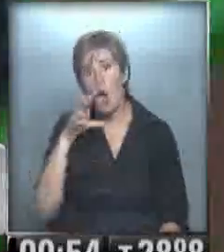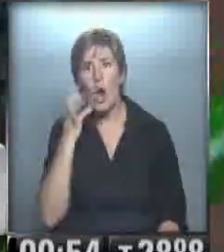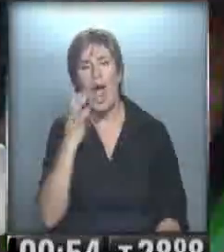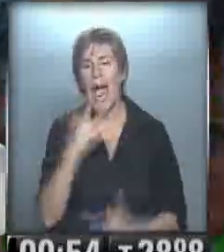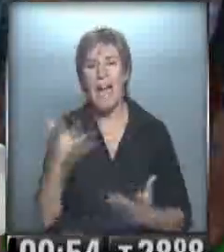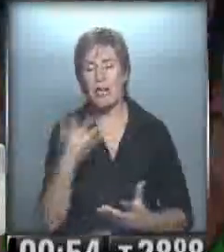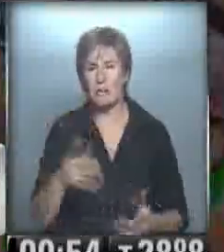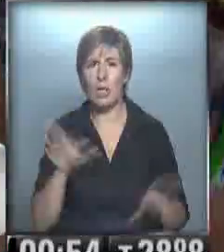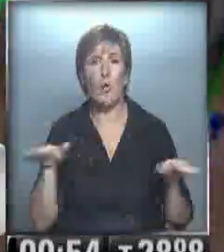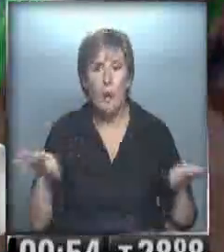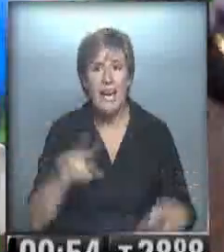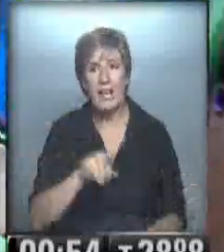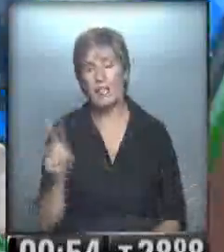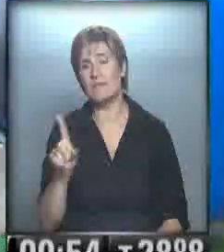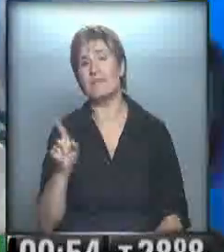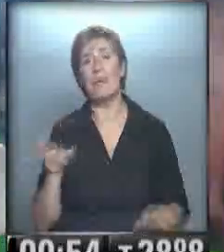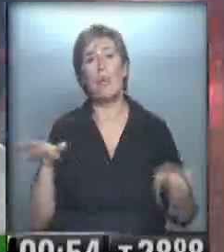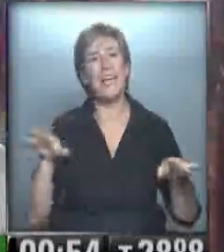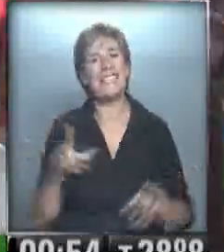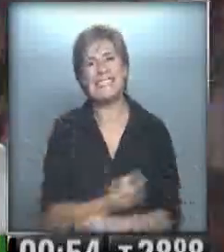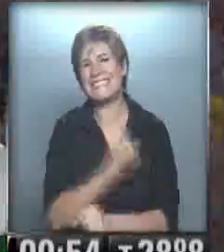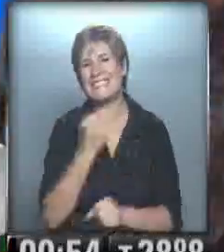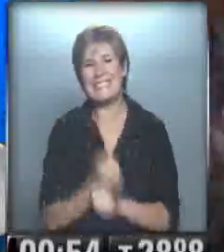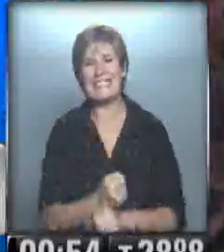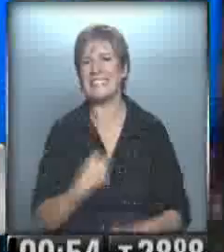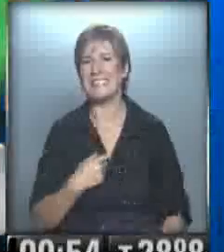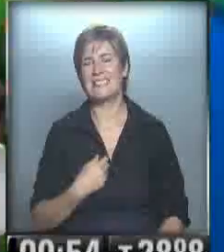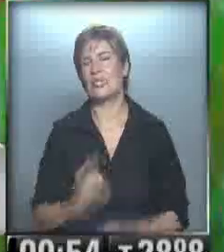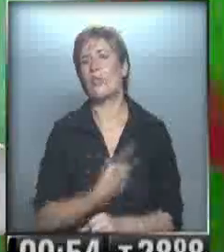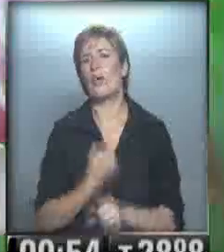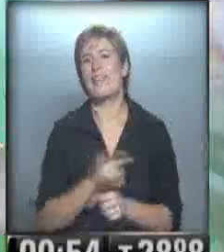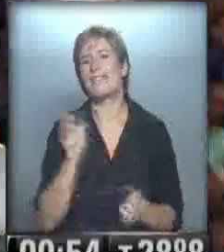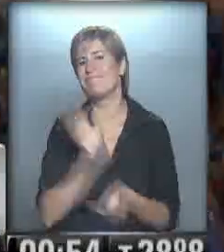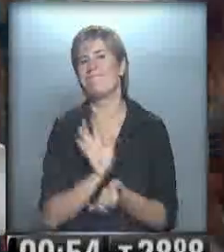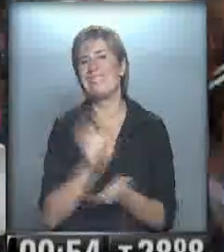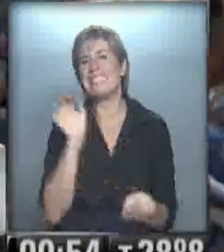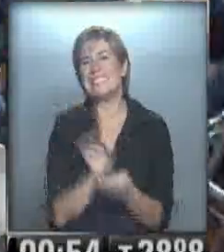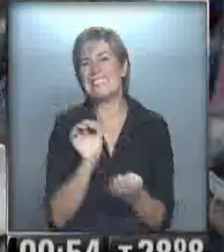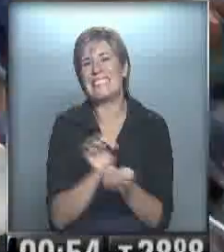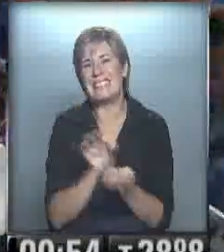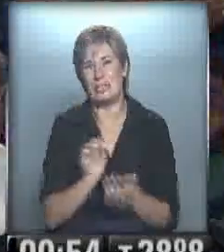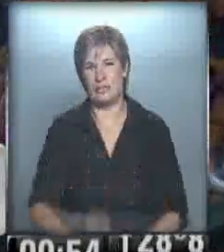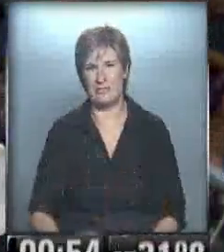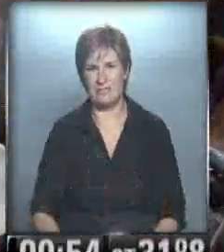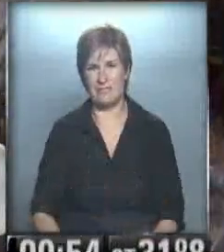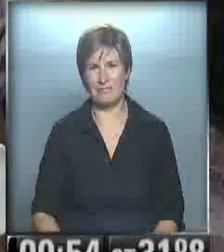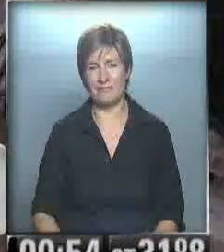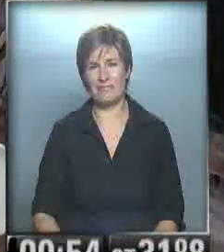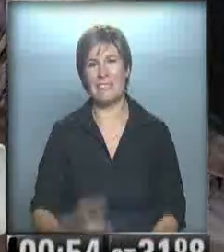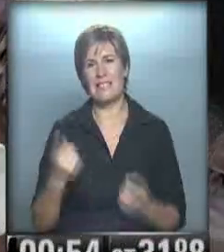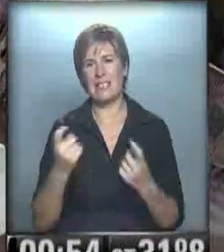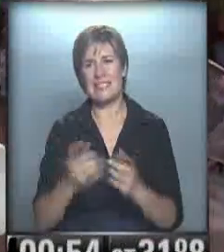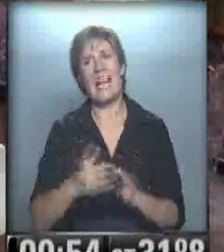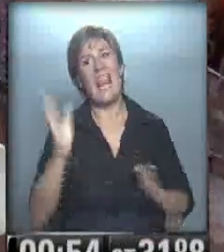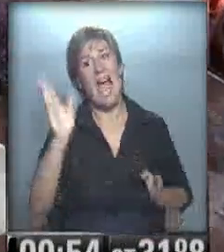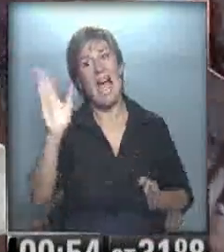hace? ¿Vuela, corre? Intenta volar. No vuela porque es pichón. Ajá. Necesita pista. ¿Eh? Necesita pista. Claro, necesita